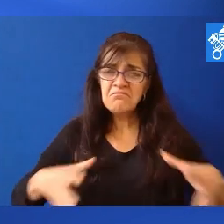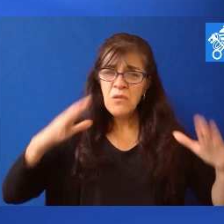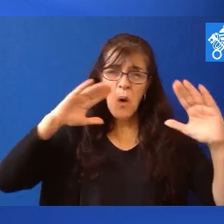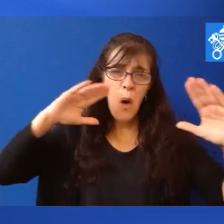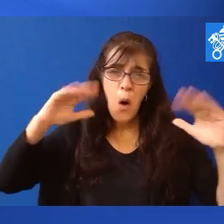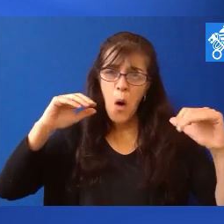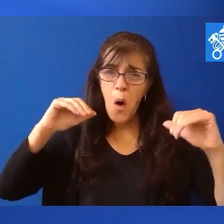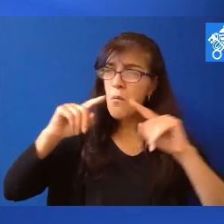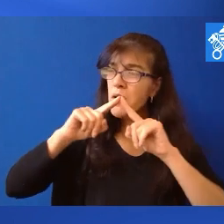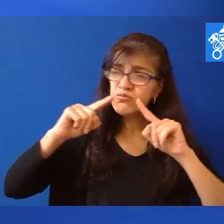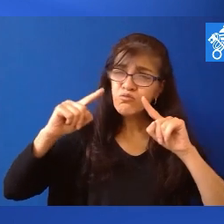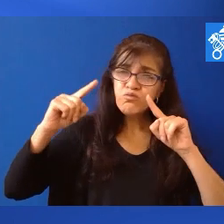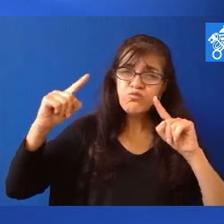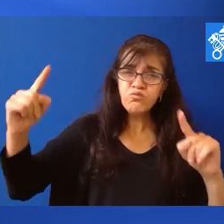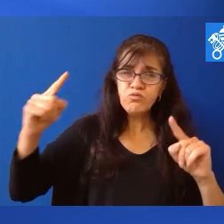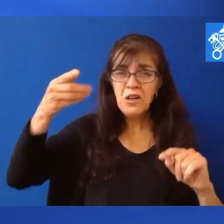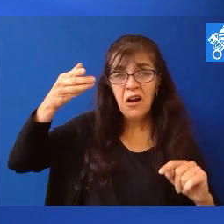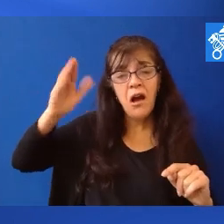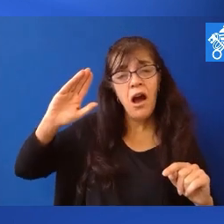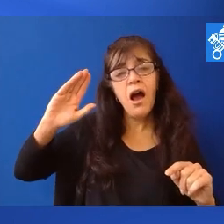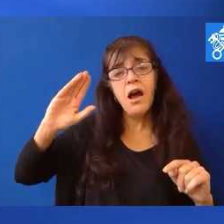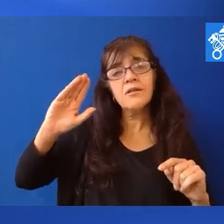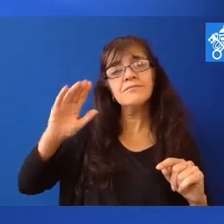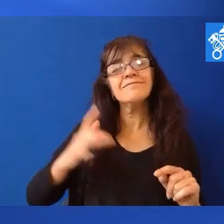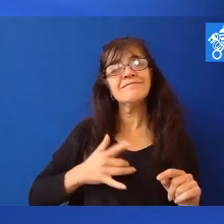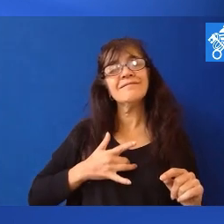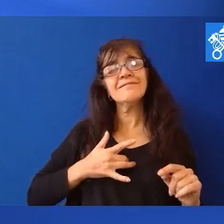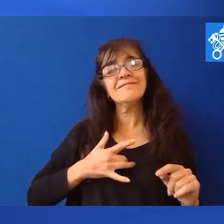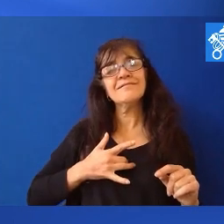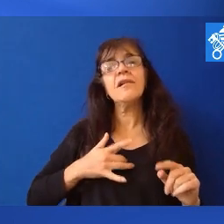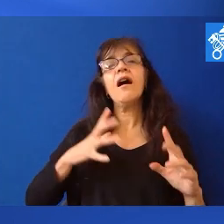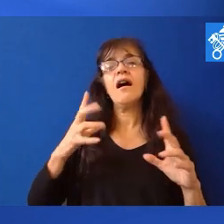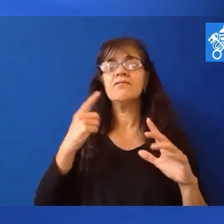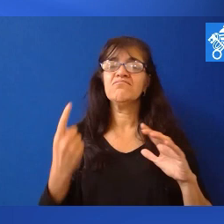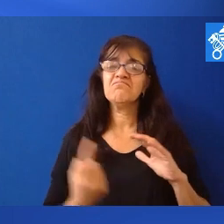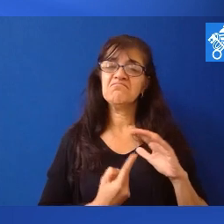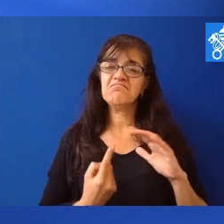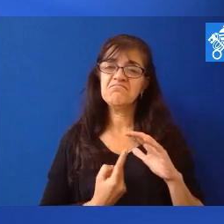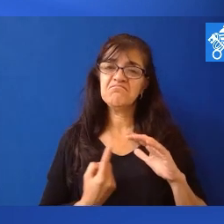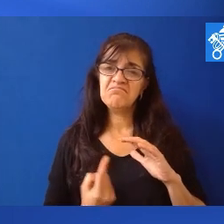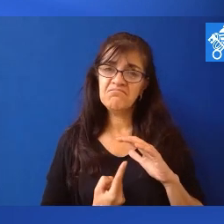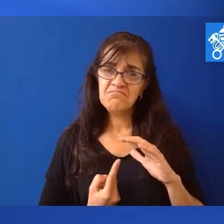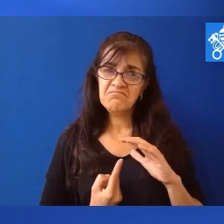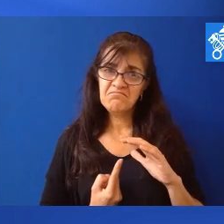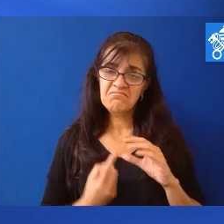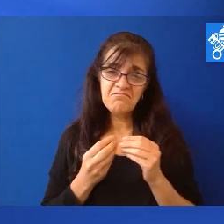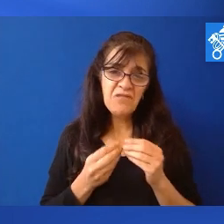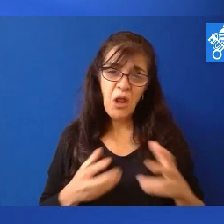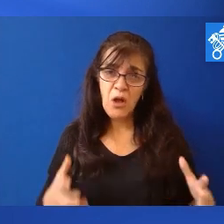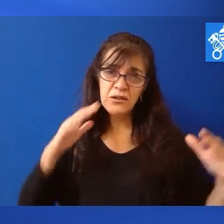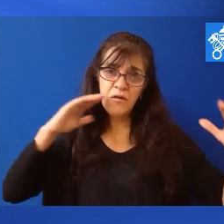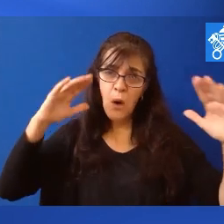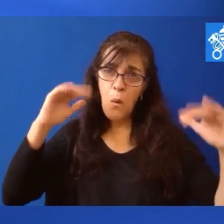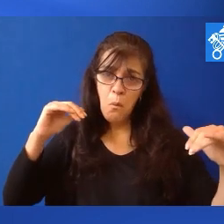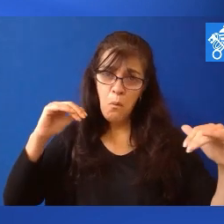nos alejamos de Dios, estamos experimentando la desolación. Nadie quisiera tener